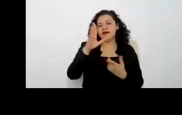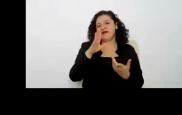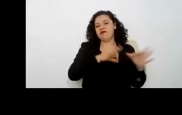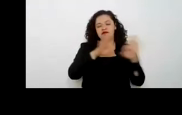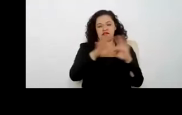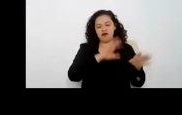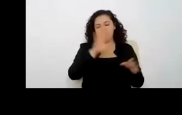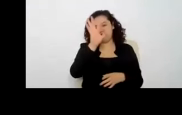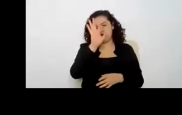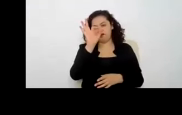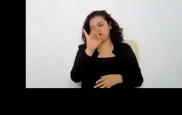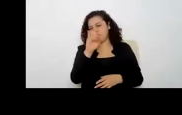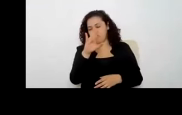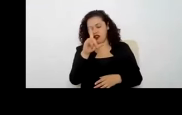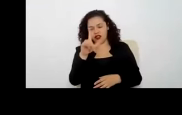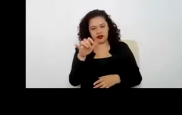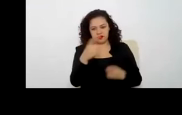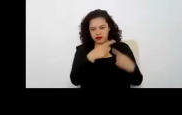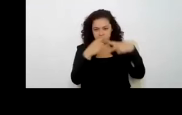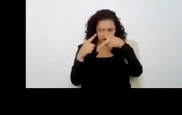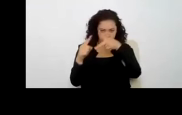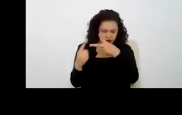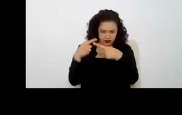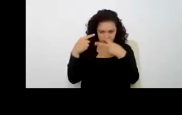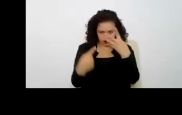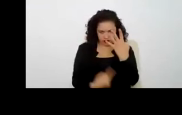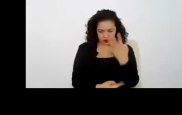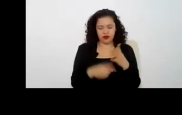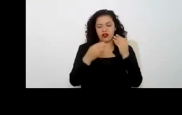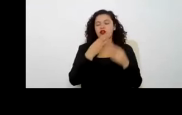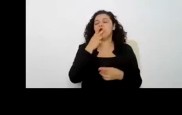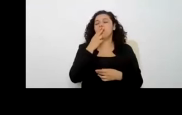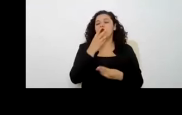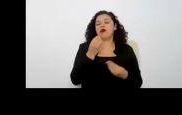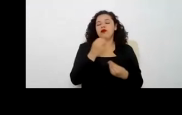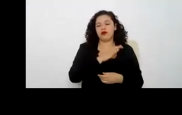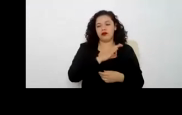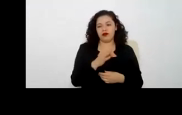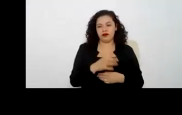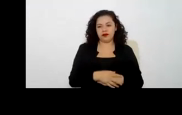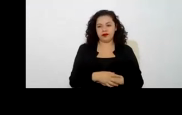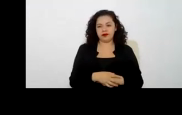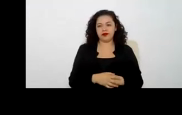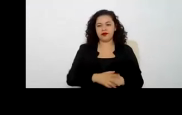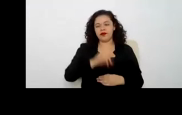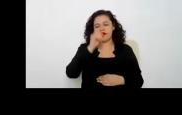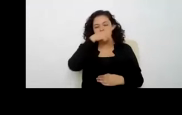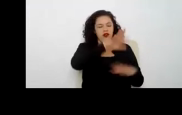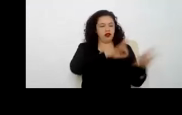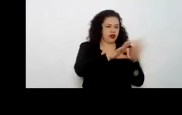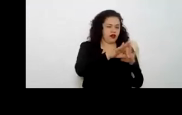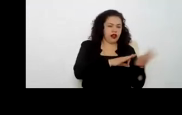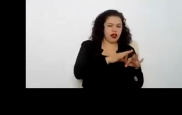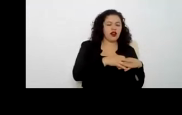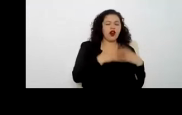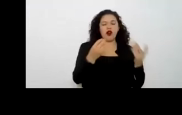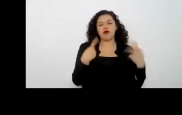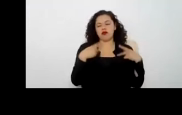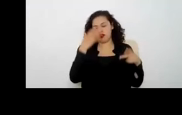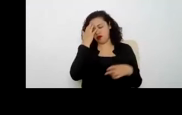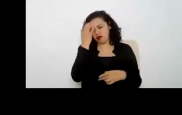mejor les pueden ser de mucha utilidad, tanto como en sus operaciones como o gente que conozcan, ¿no?